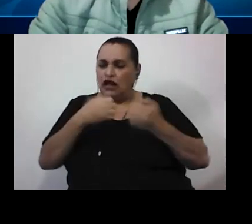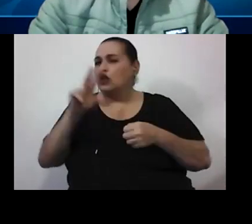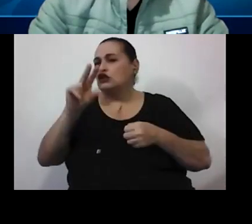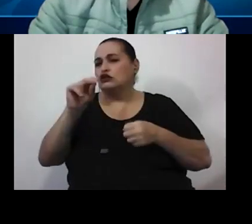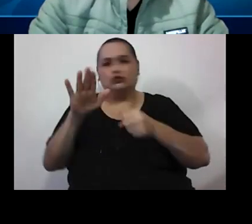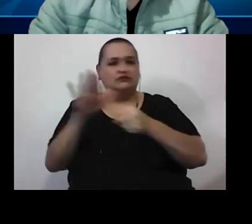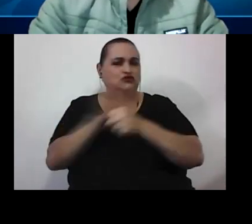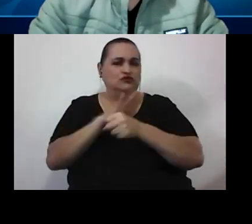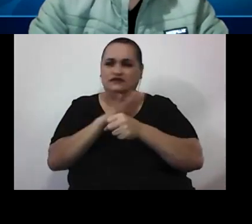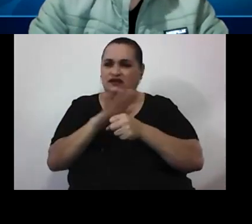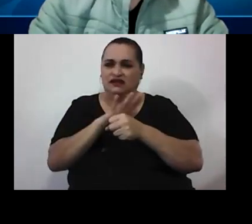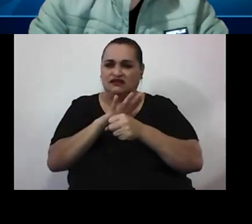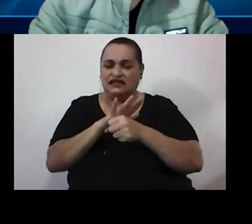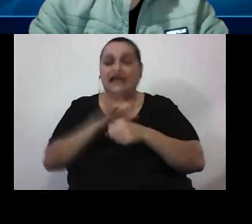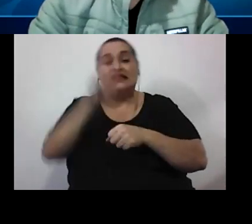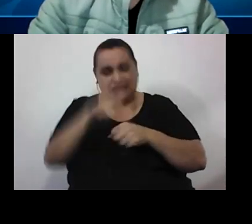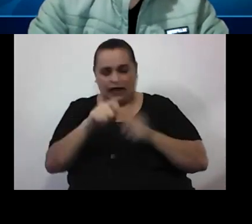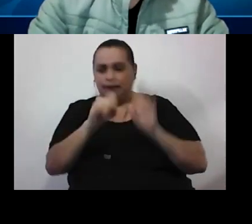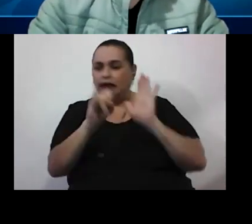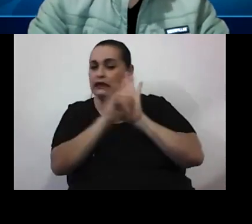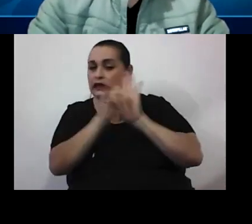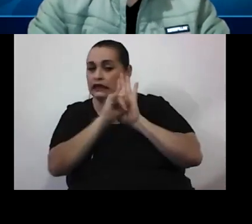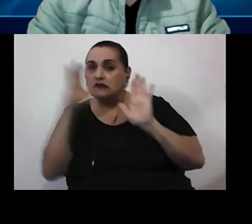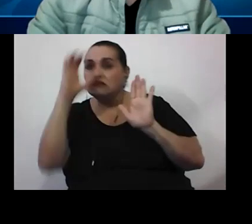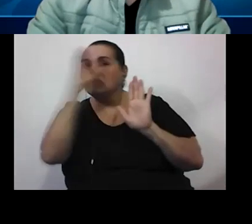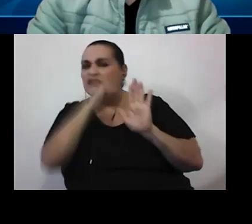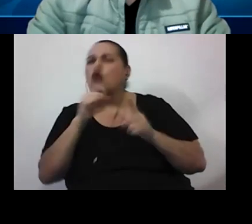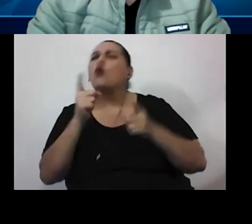esa necesidad psicoemocional.